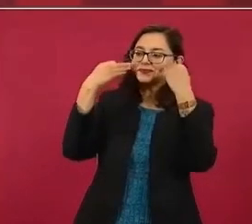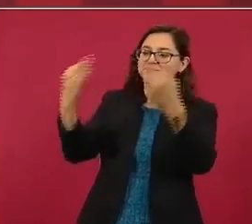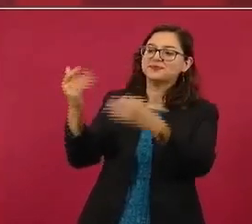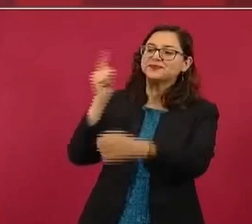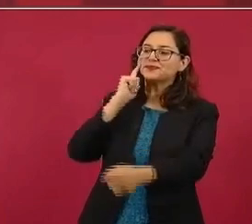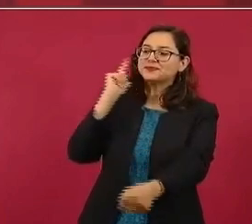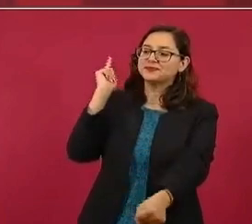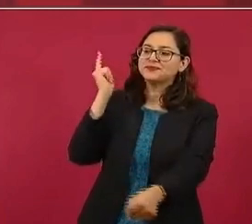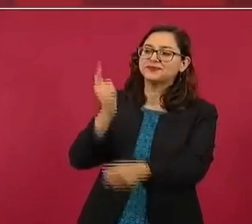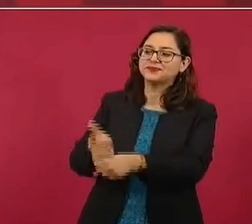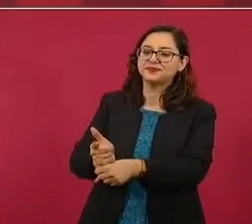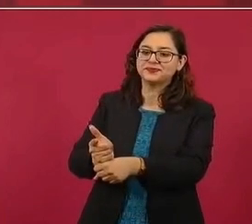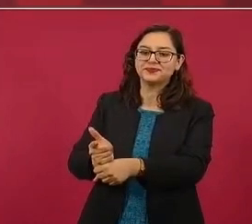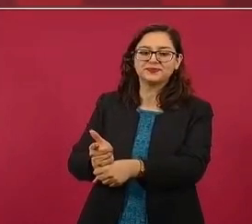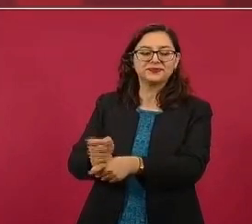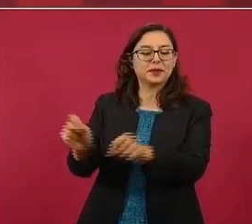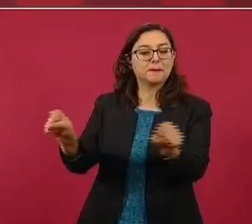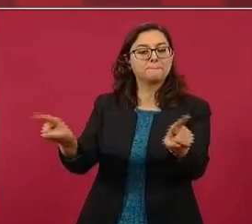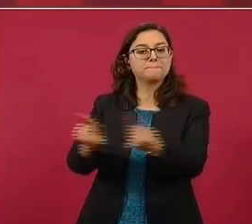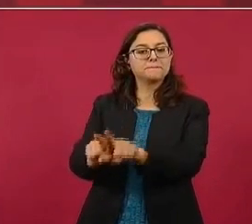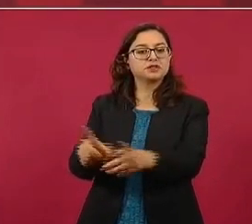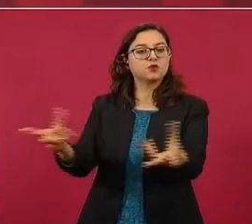Son lo mismo.